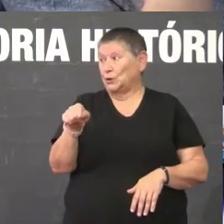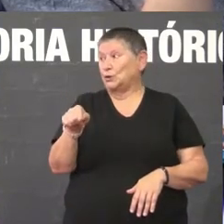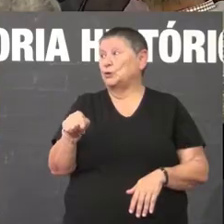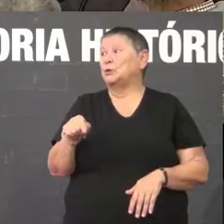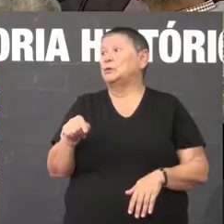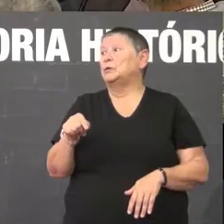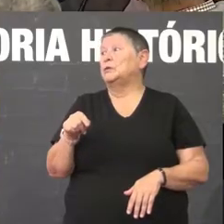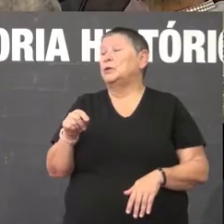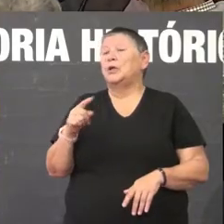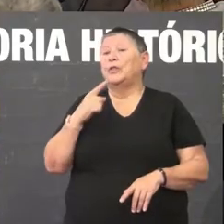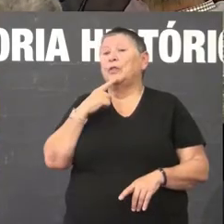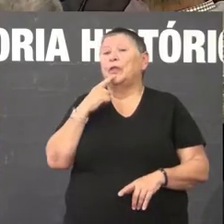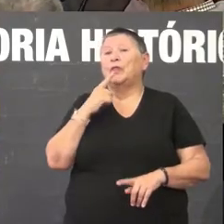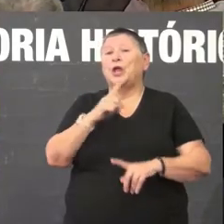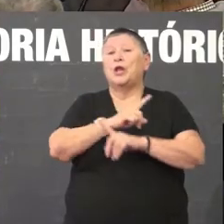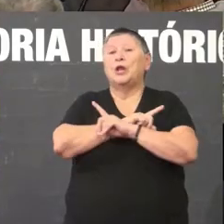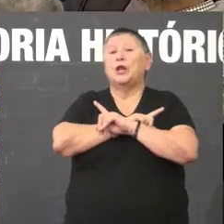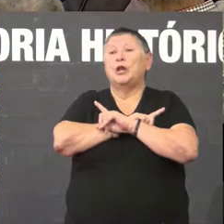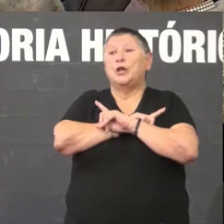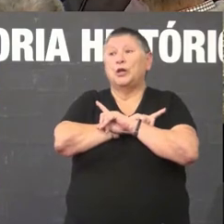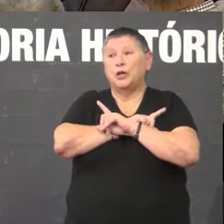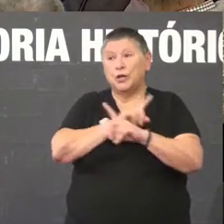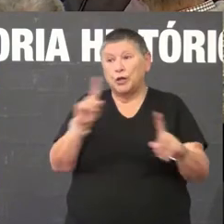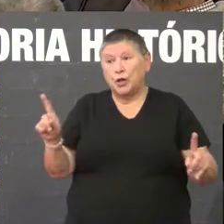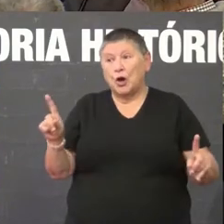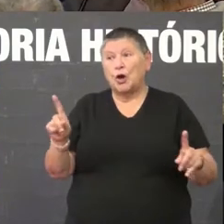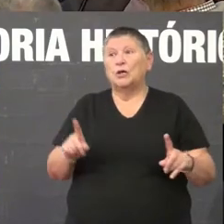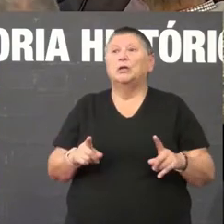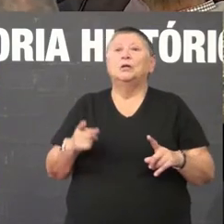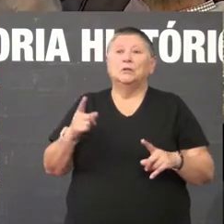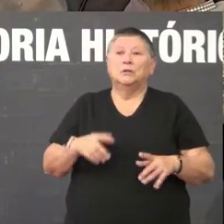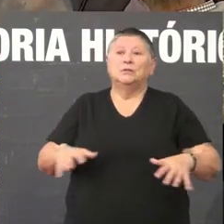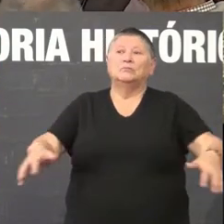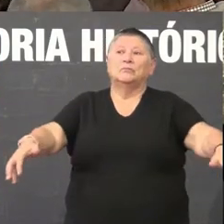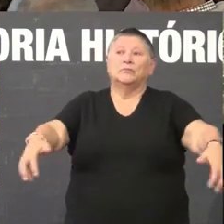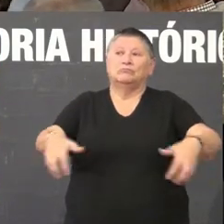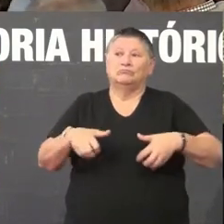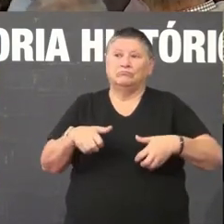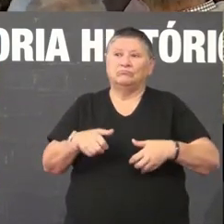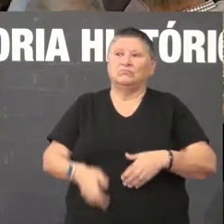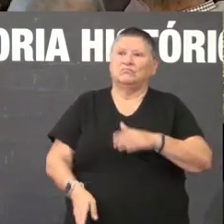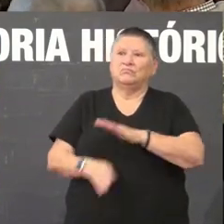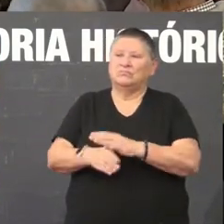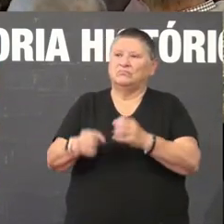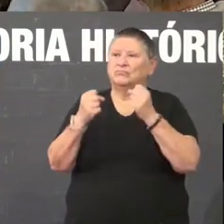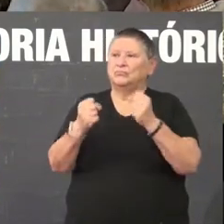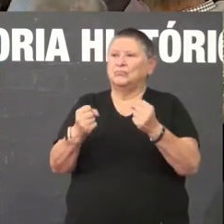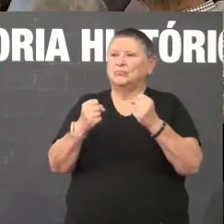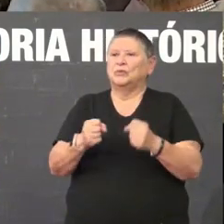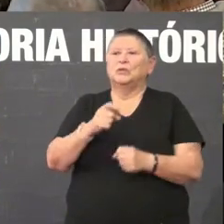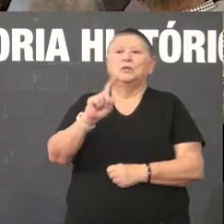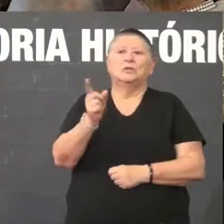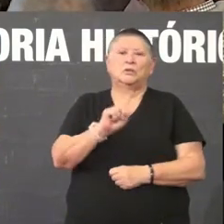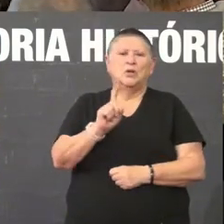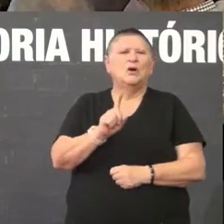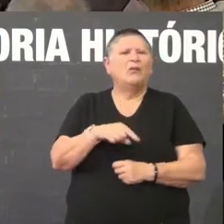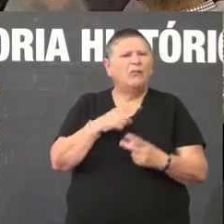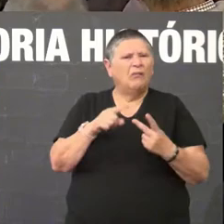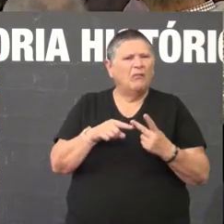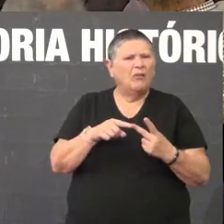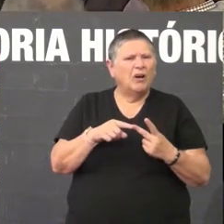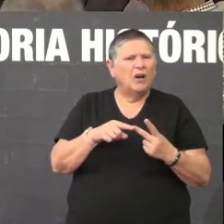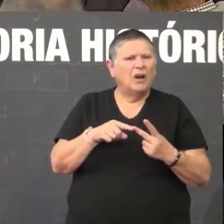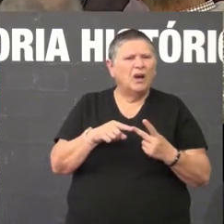non ás persistentes oligarquías, un non ao mercantilismo. E